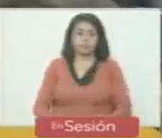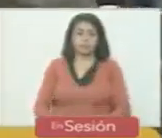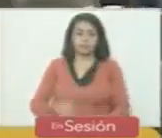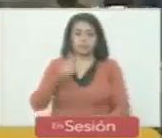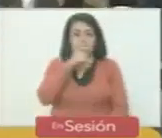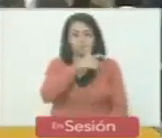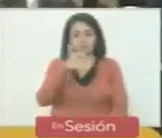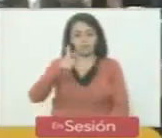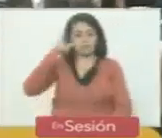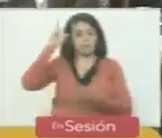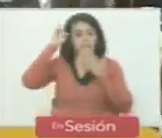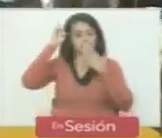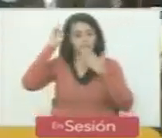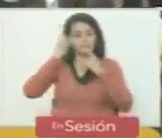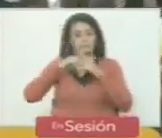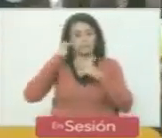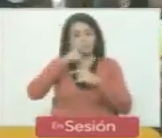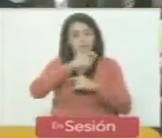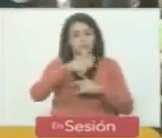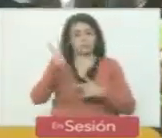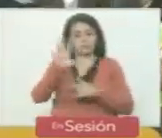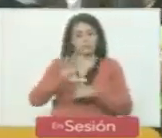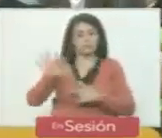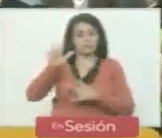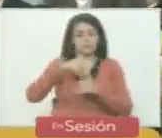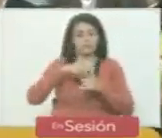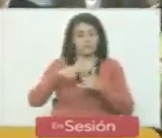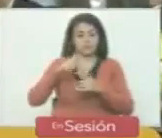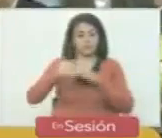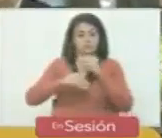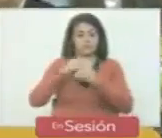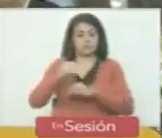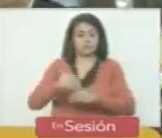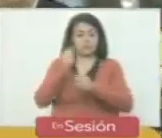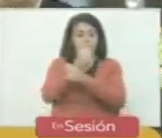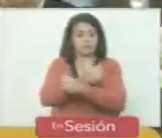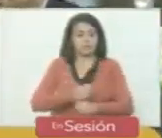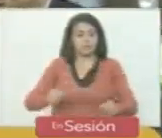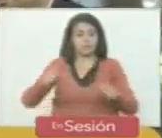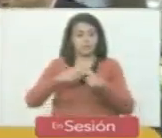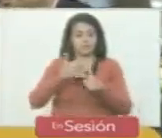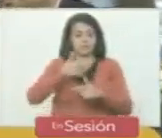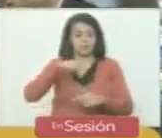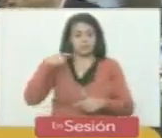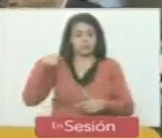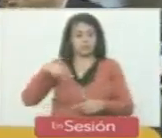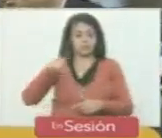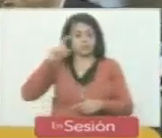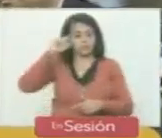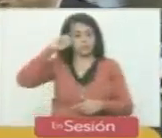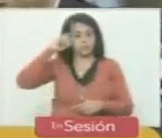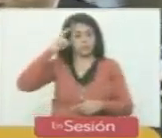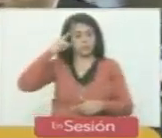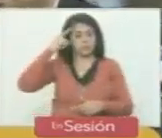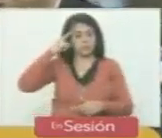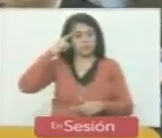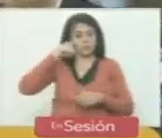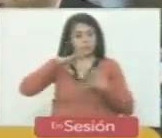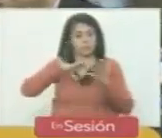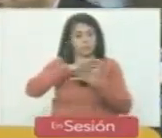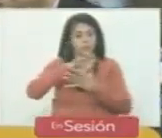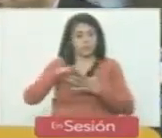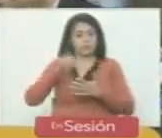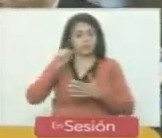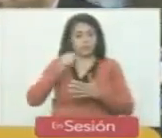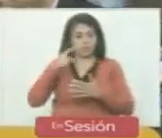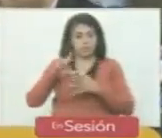de los pueblos indígenas y del pueblo de Venezuela? Hace lo imposible. Y nosotros tenemos que reconocerlo. ¿Hay problemas? Sí,